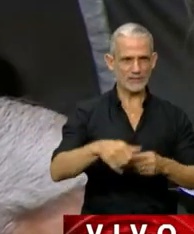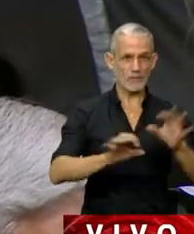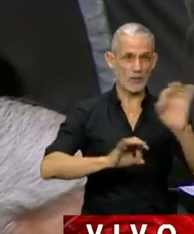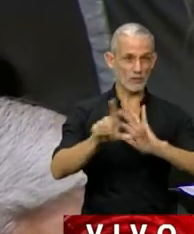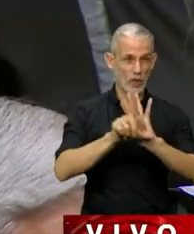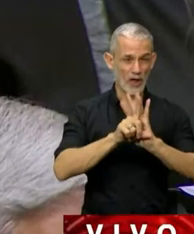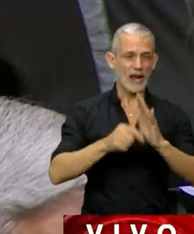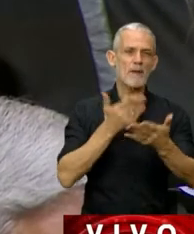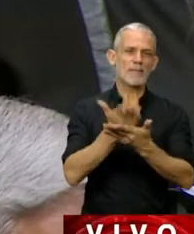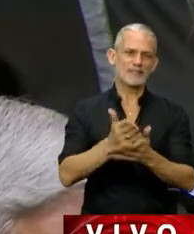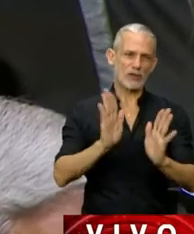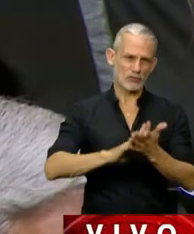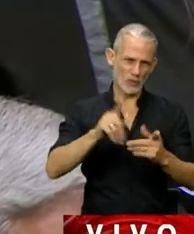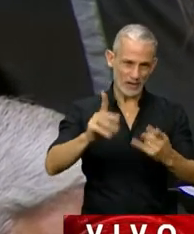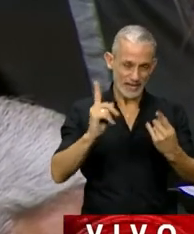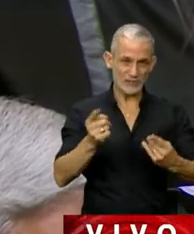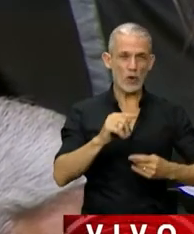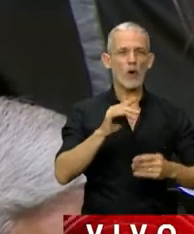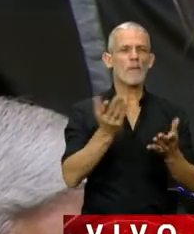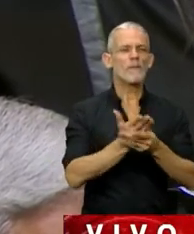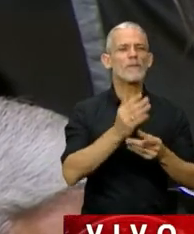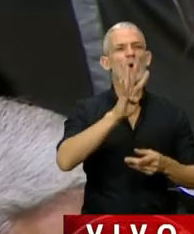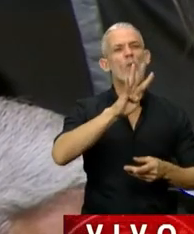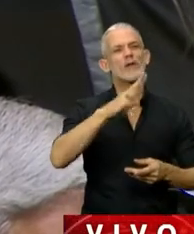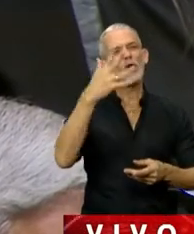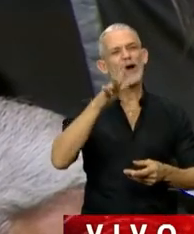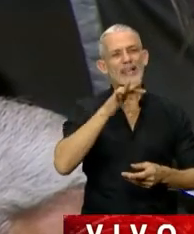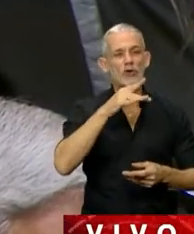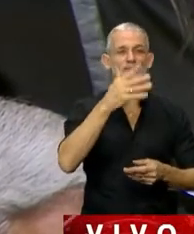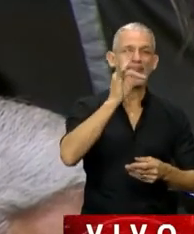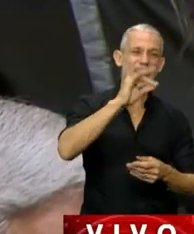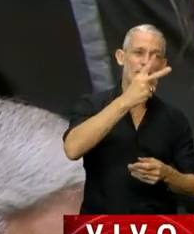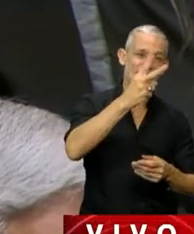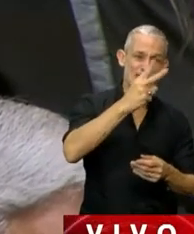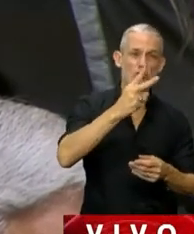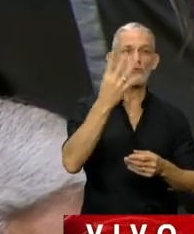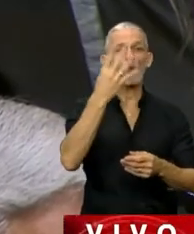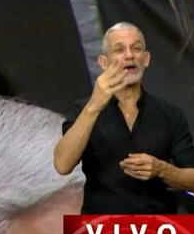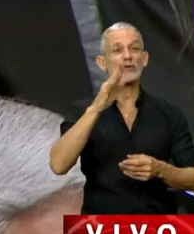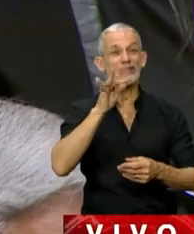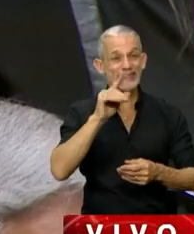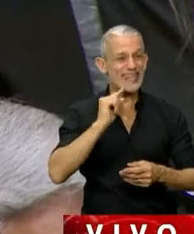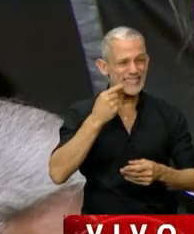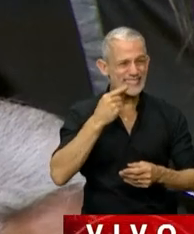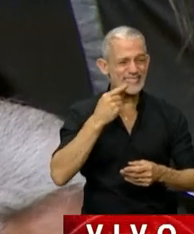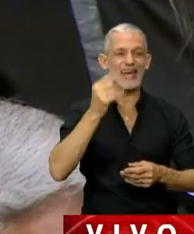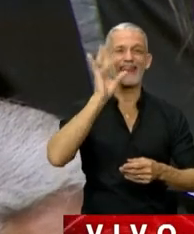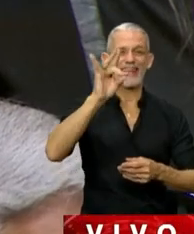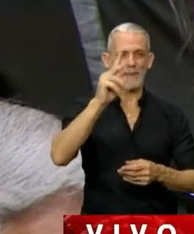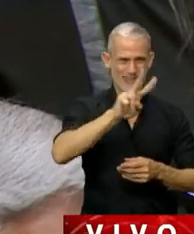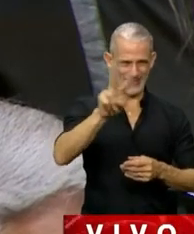he presentado en ese sentido, el 414-D22 y el 413-D22, uno de los